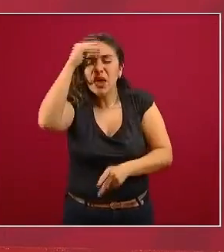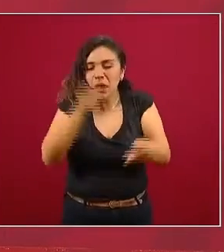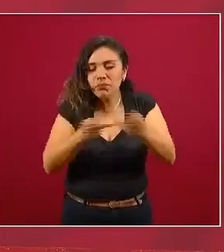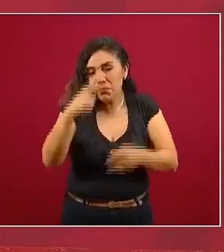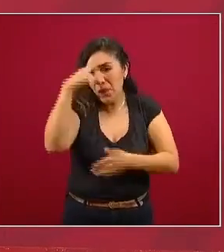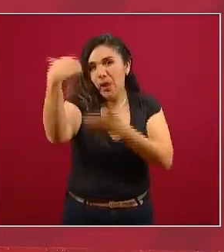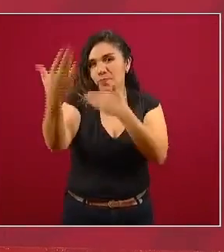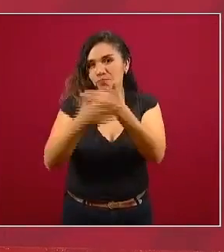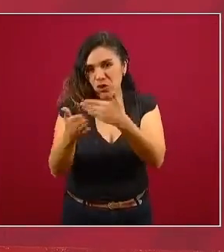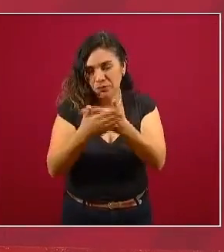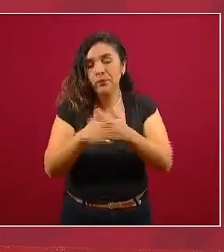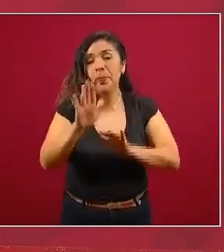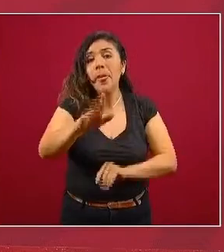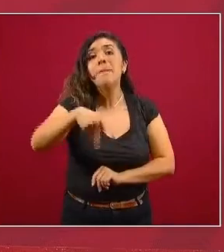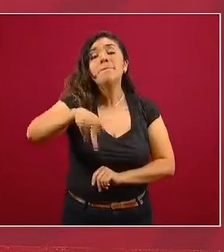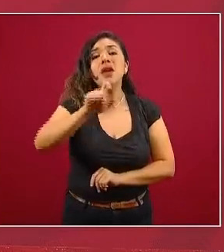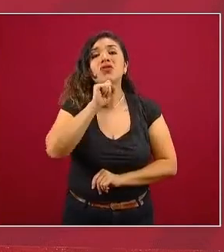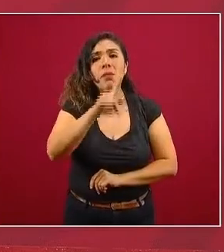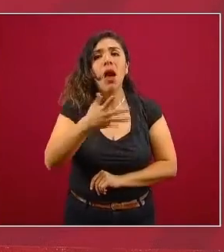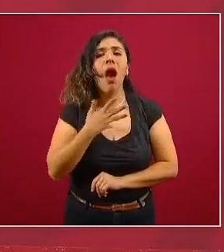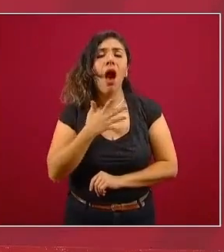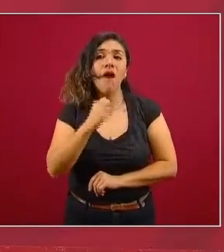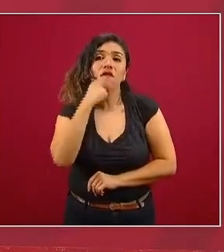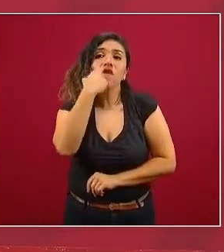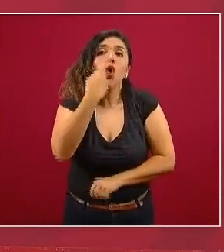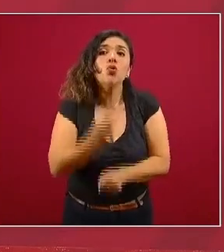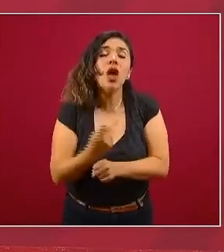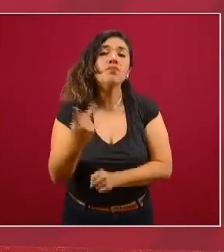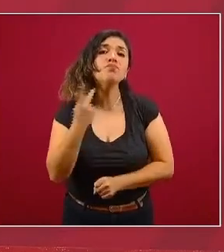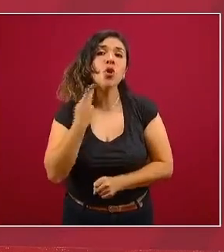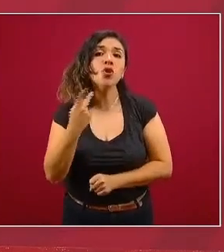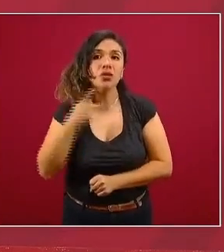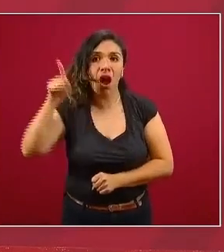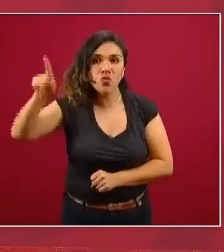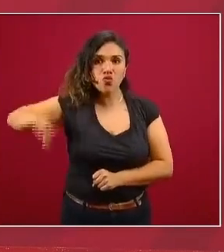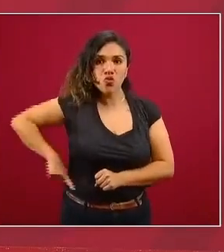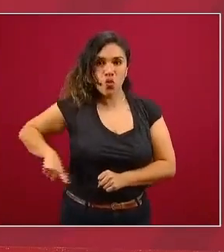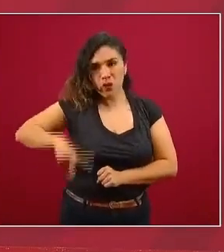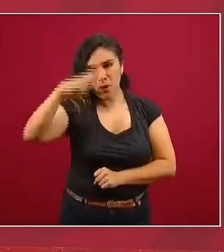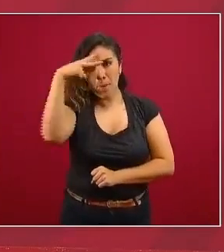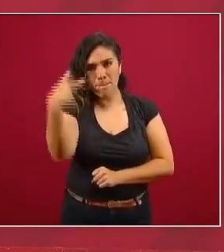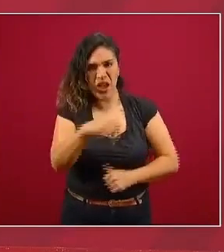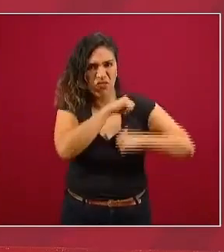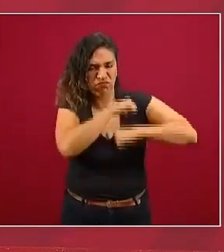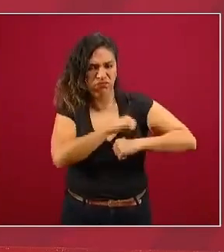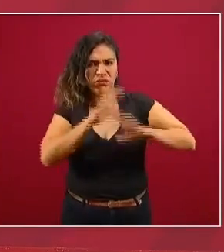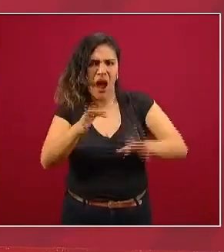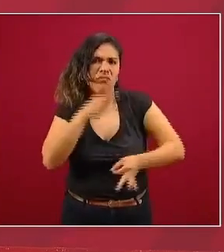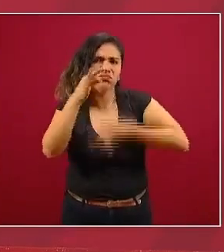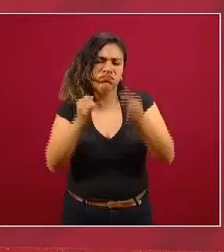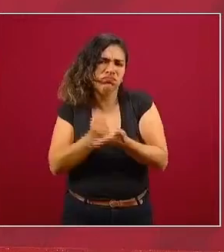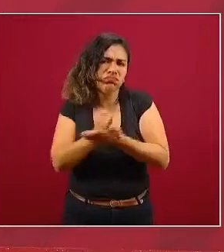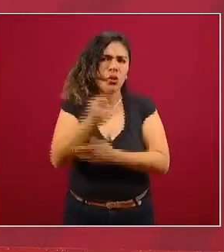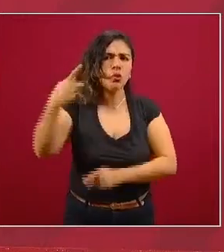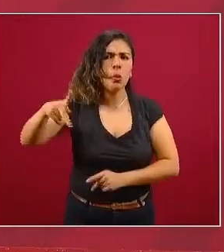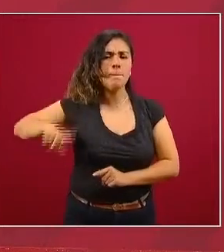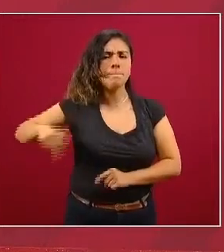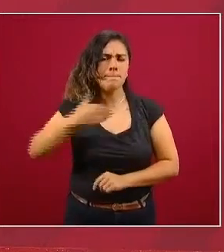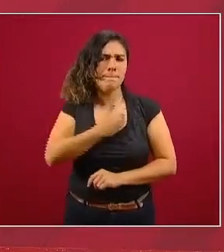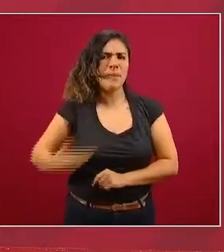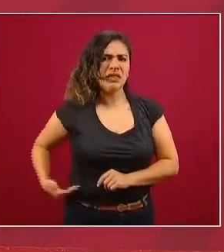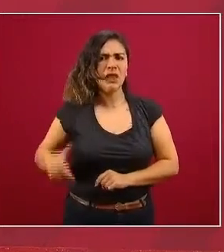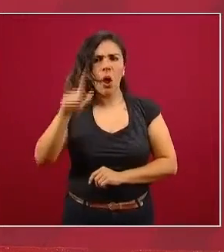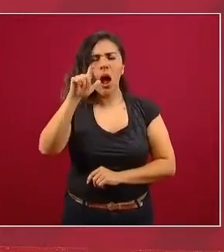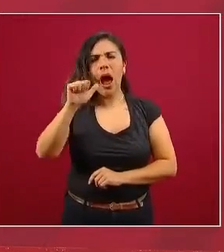sentido. Pero también tenemos la voluntad política del Gobierno de México, expresada ya por el propio presidente López